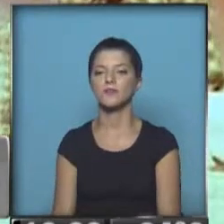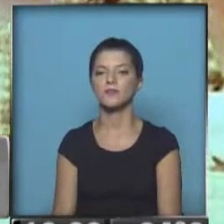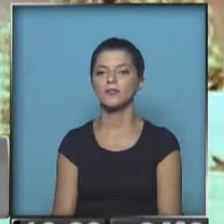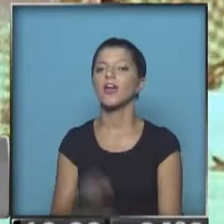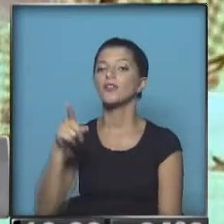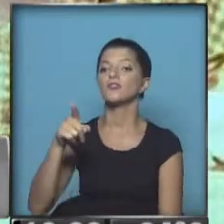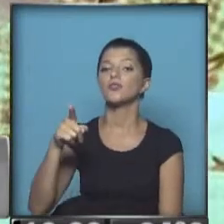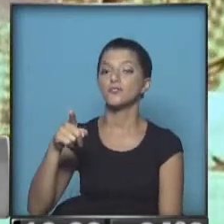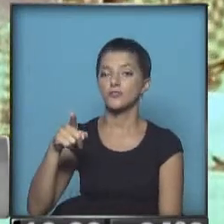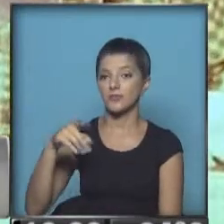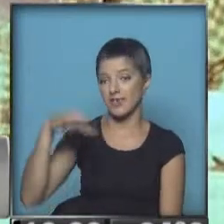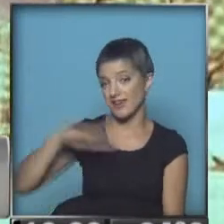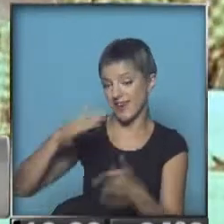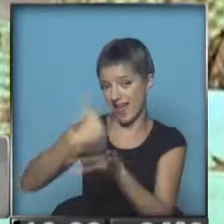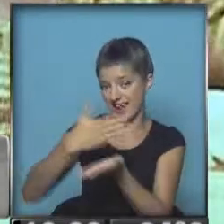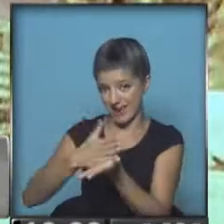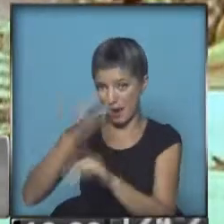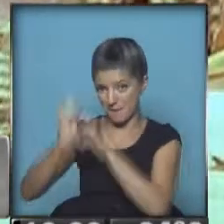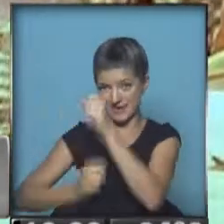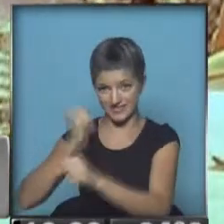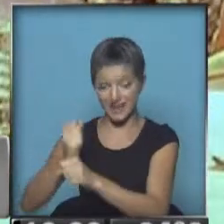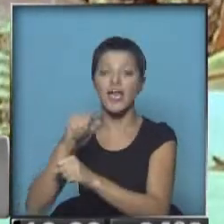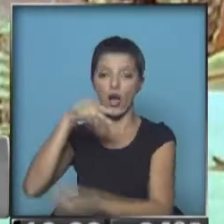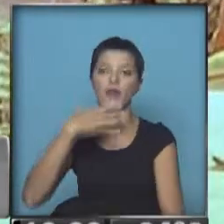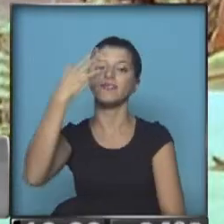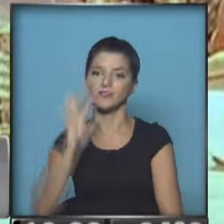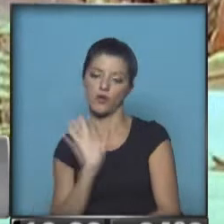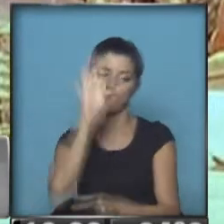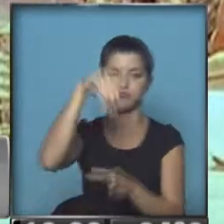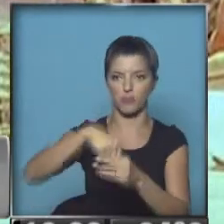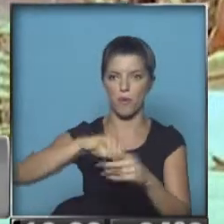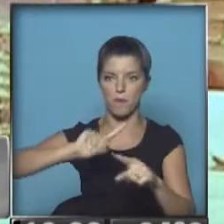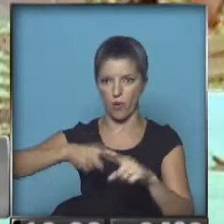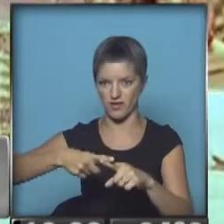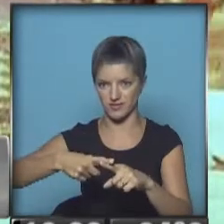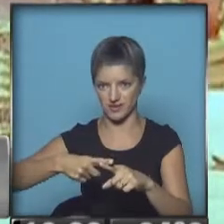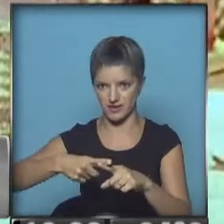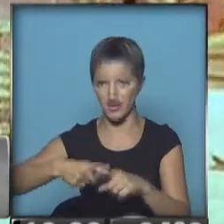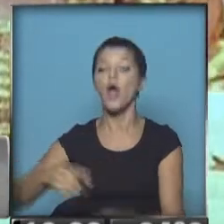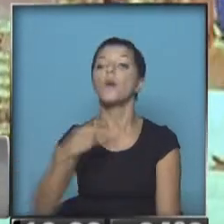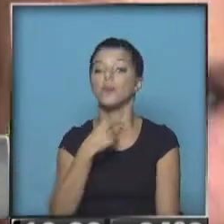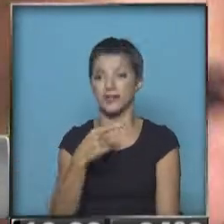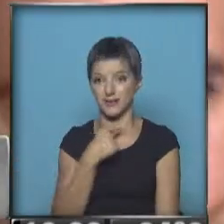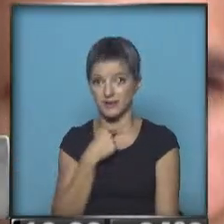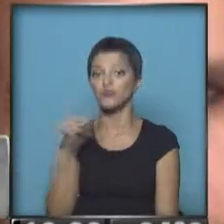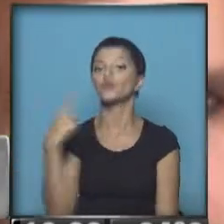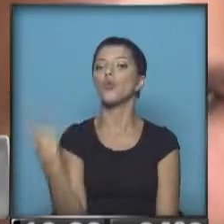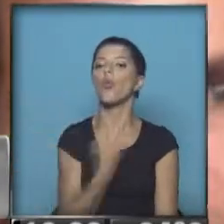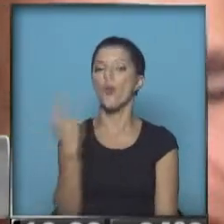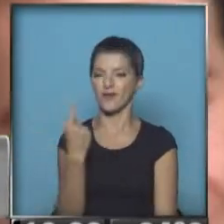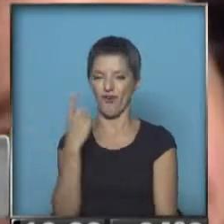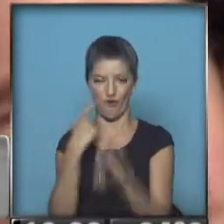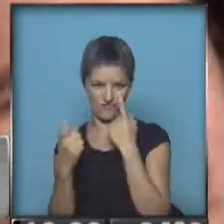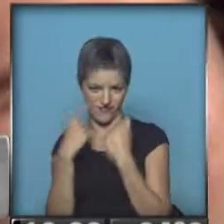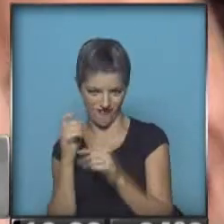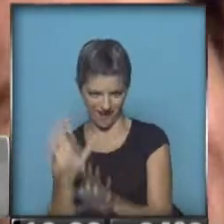campo empresario. Ahora han decidido venir a la política porque la quieren atendida por sus propios dueños.